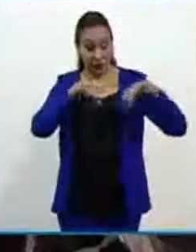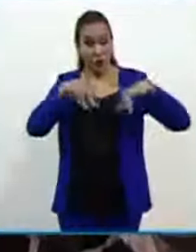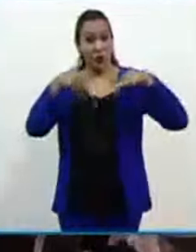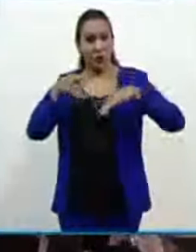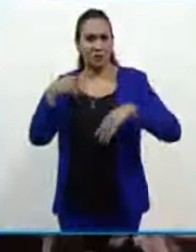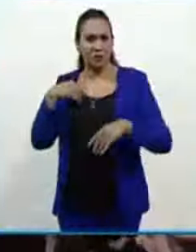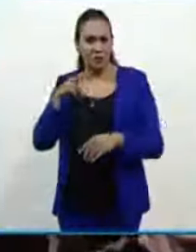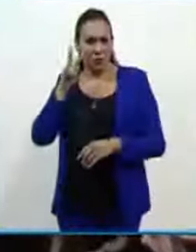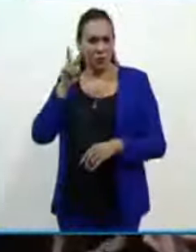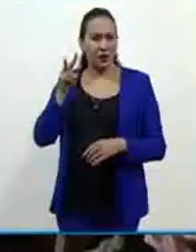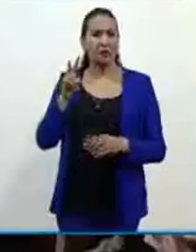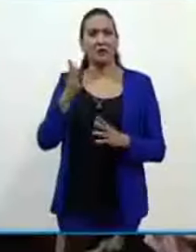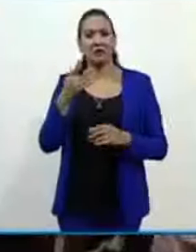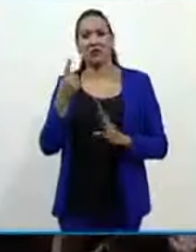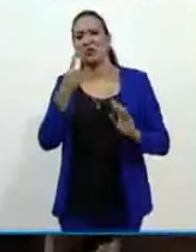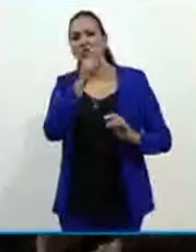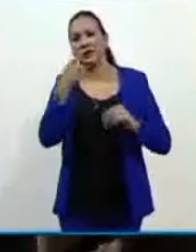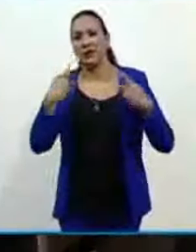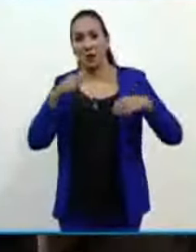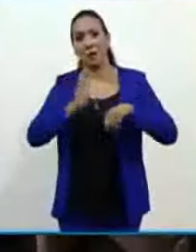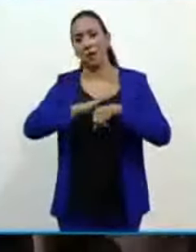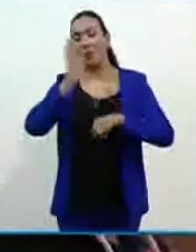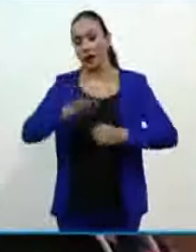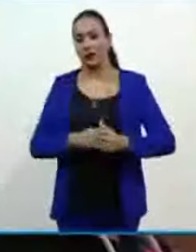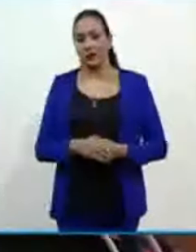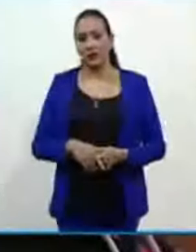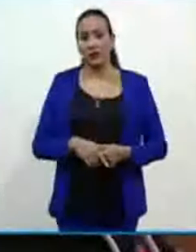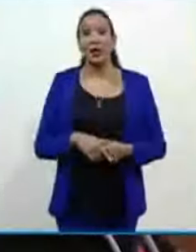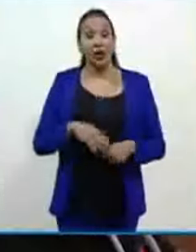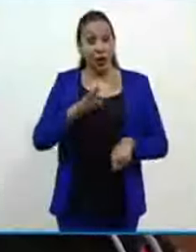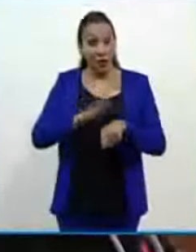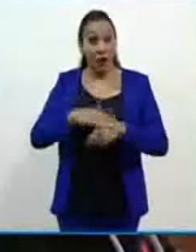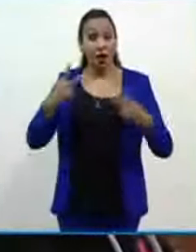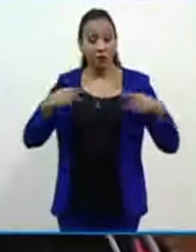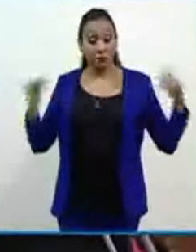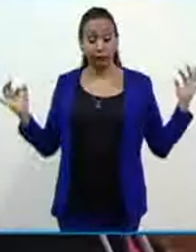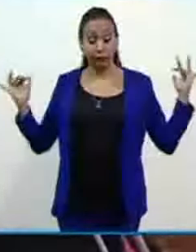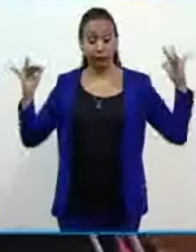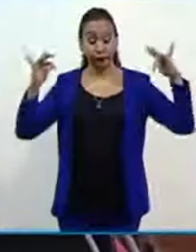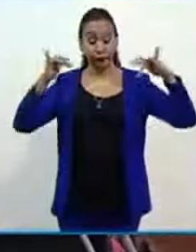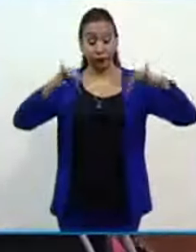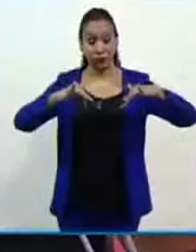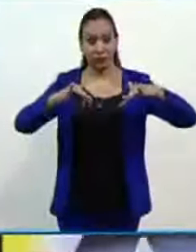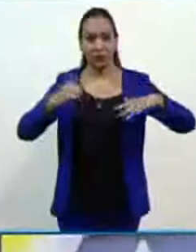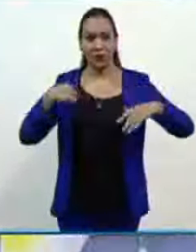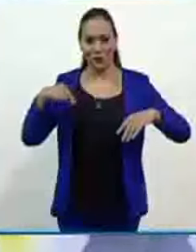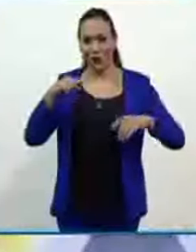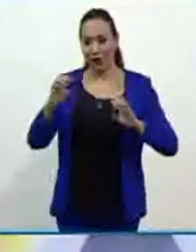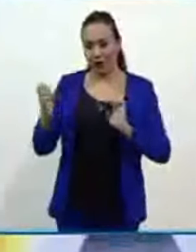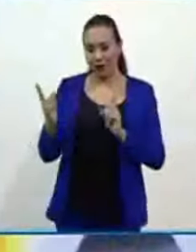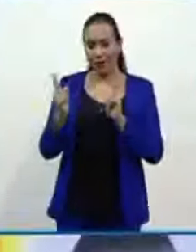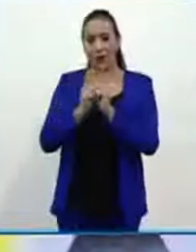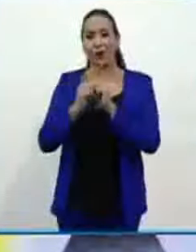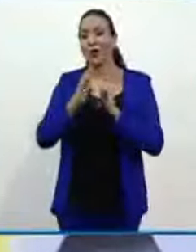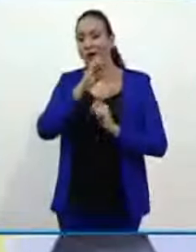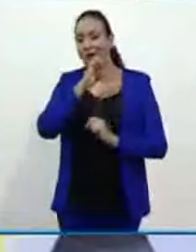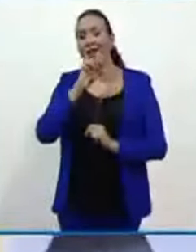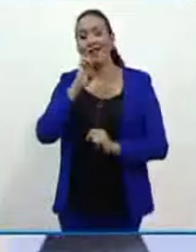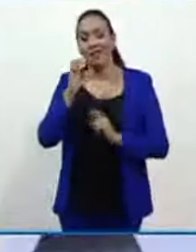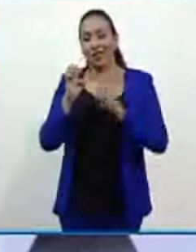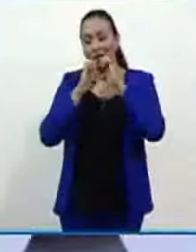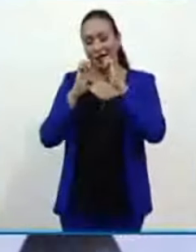de un centenar de trabajadores y que además siguen arribando. Hemos podido platicar con Norma Contreras, ella es oficial